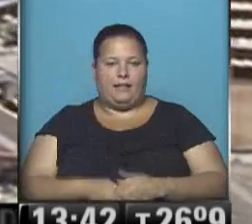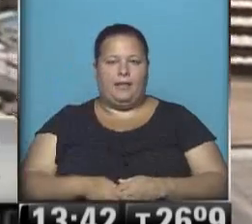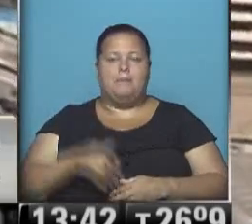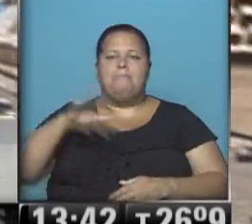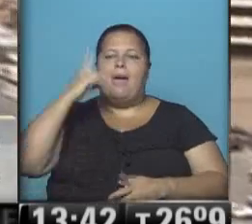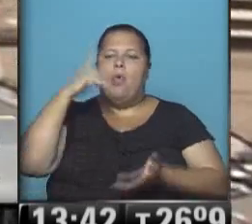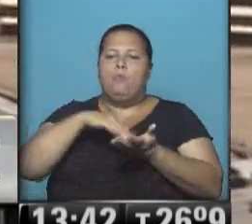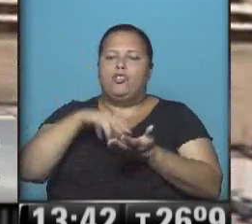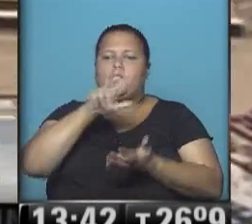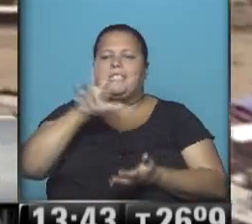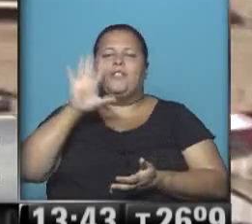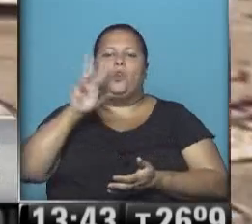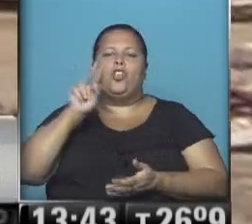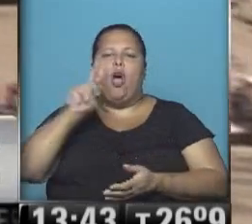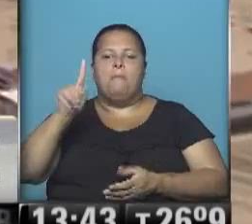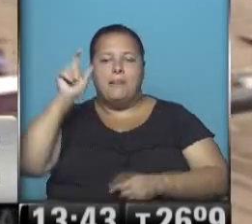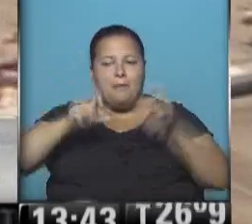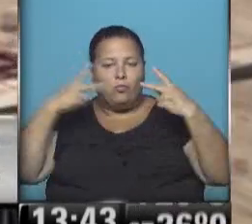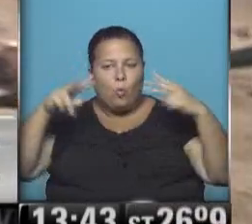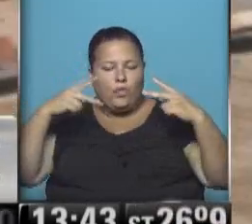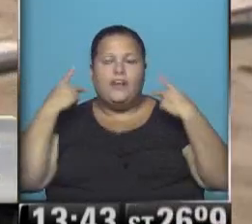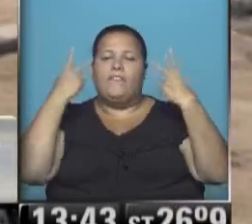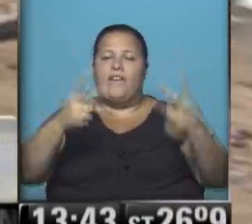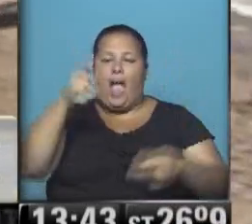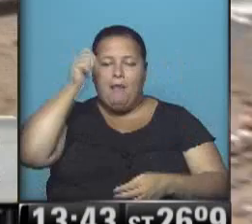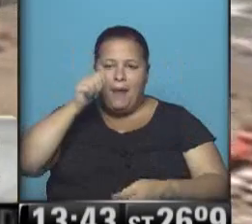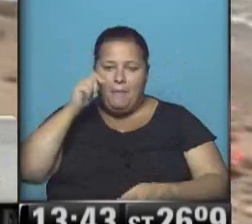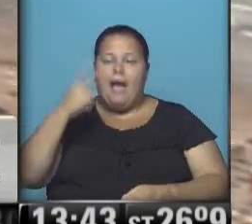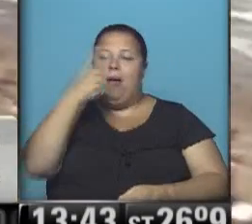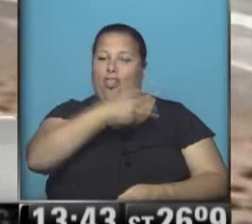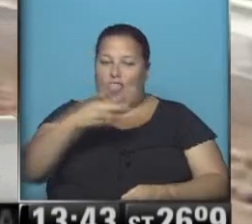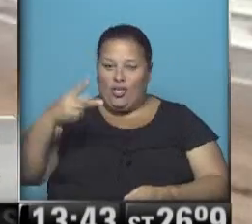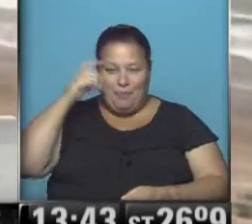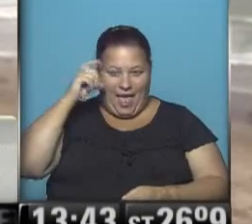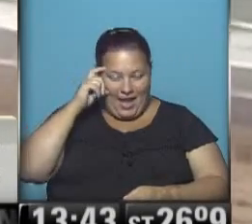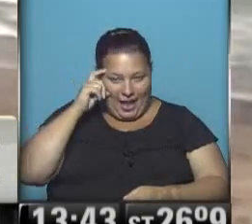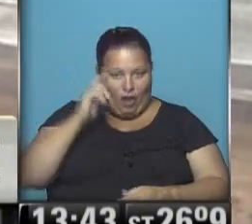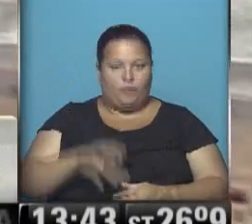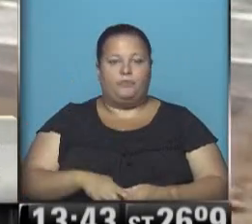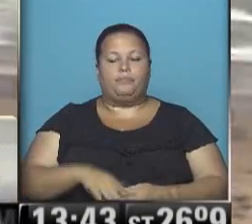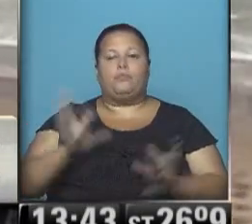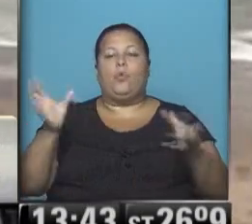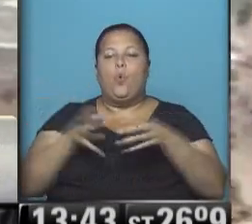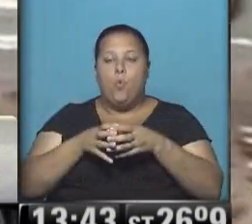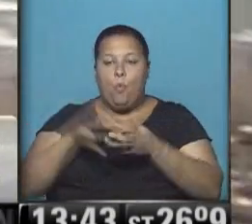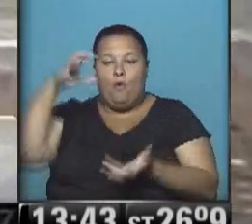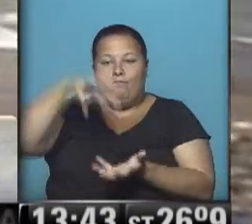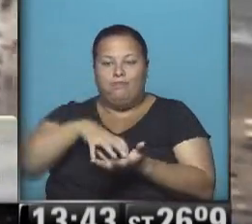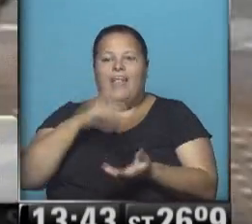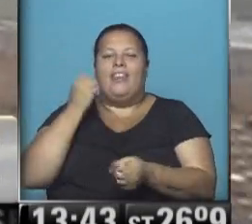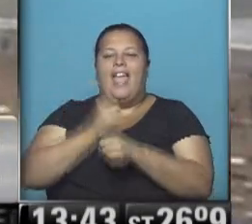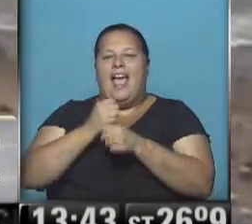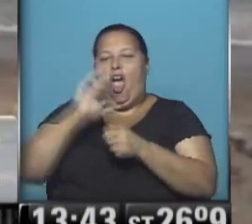de 1.352.000 turistas visitaron La Feliz en la primera quincena de enero. Y la Cámara, que nuclea la